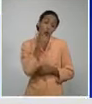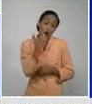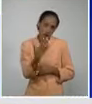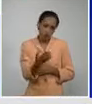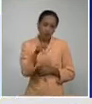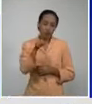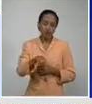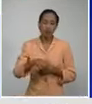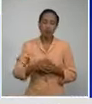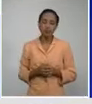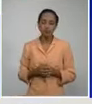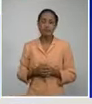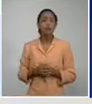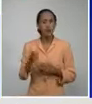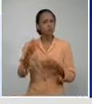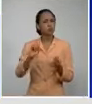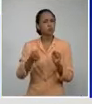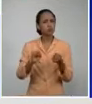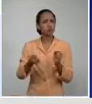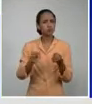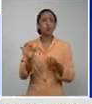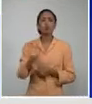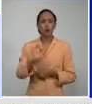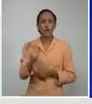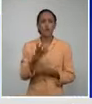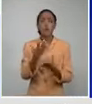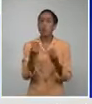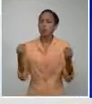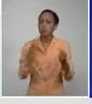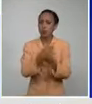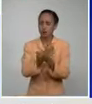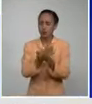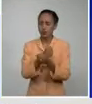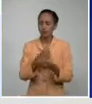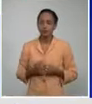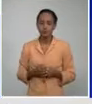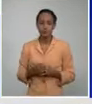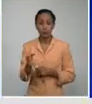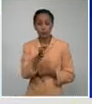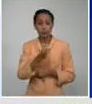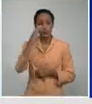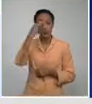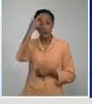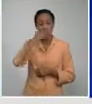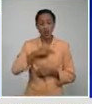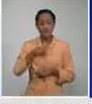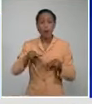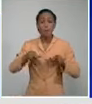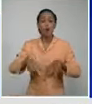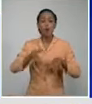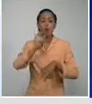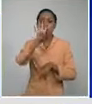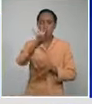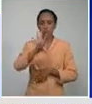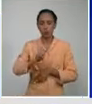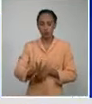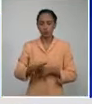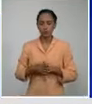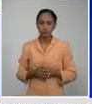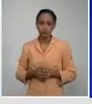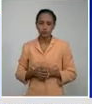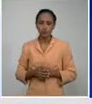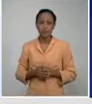ha ido controlando la pandemia, todavía con mucho riesgo. Municipio de Ciego de Ávila y Morón con 4 cada uno. Baraguá,